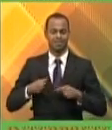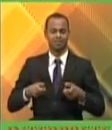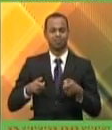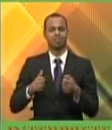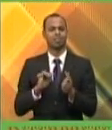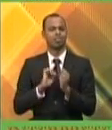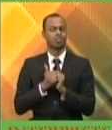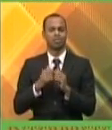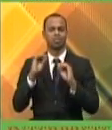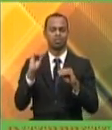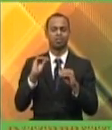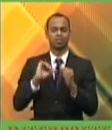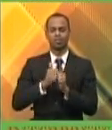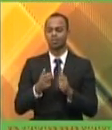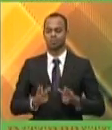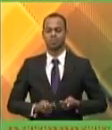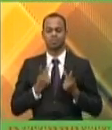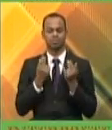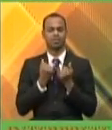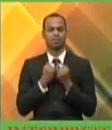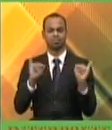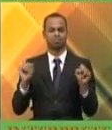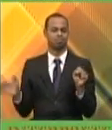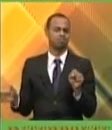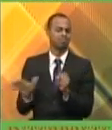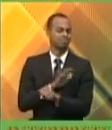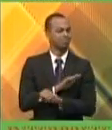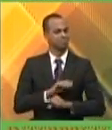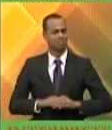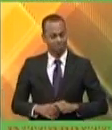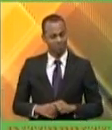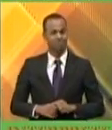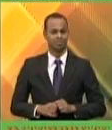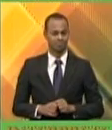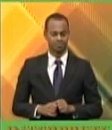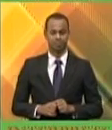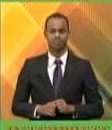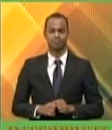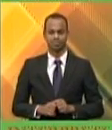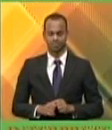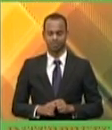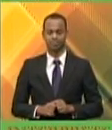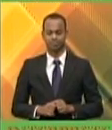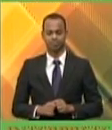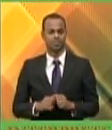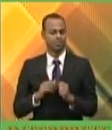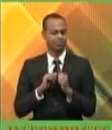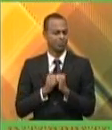enseñarnos cómo se puede vivir a plenitud cómo se puede vivir plenamente